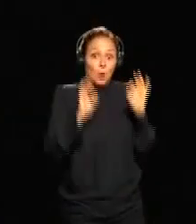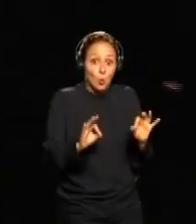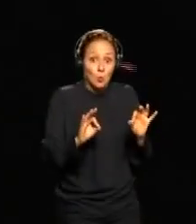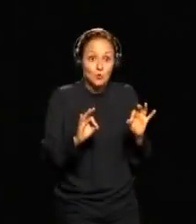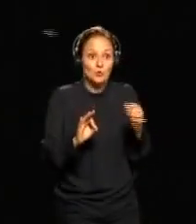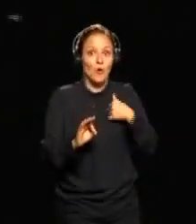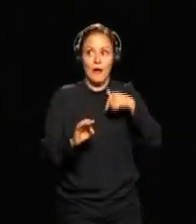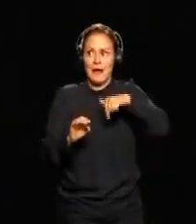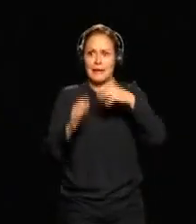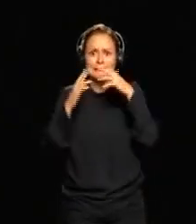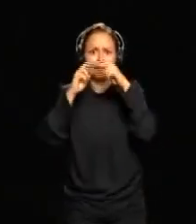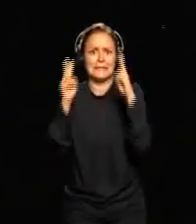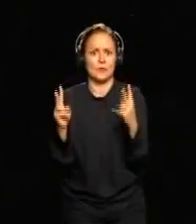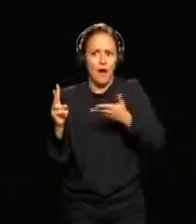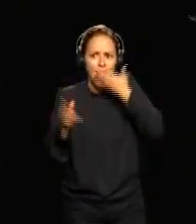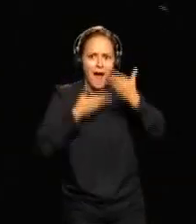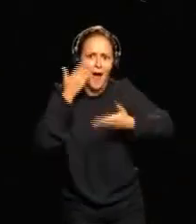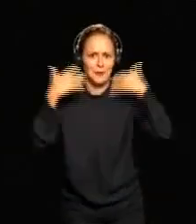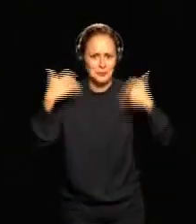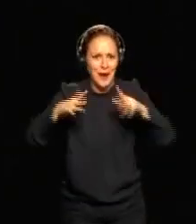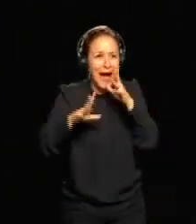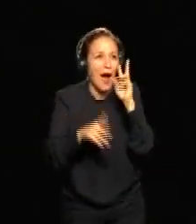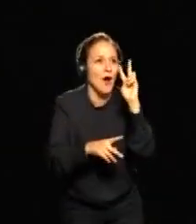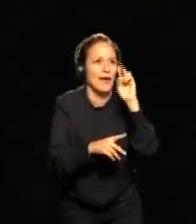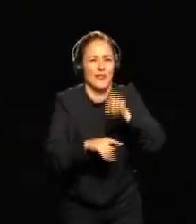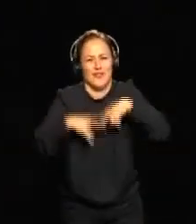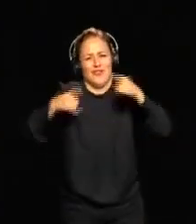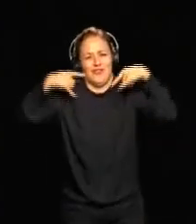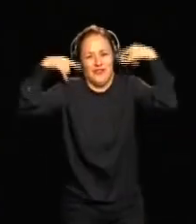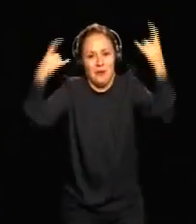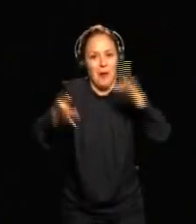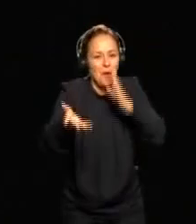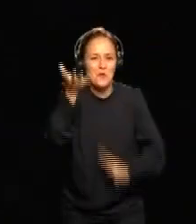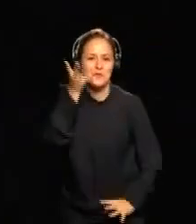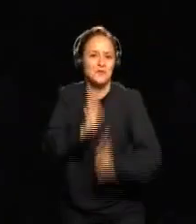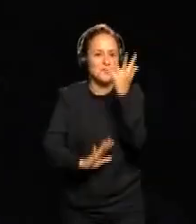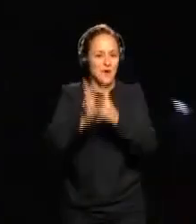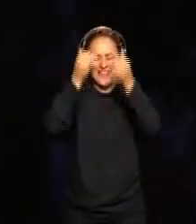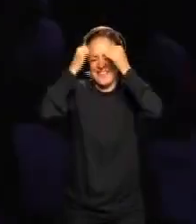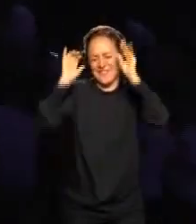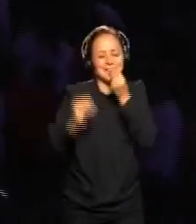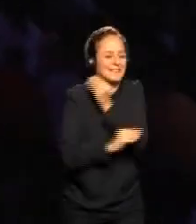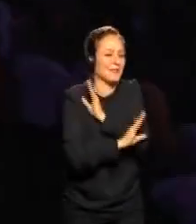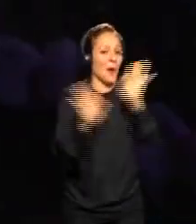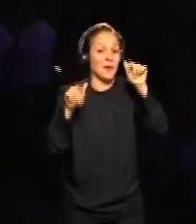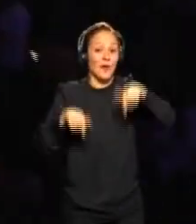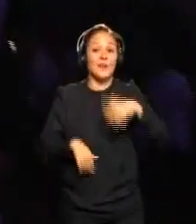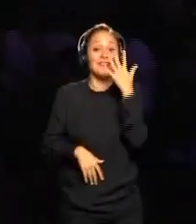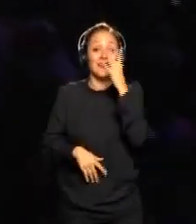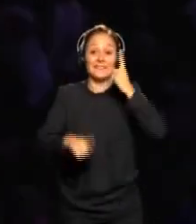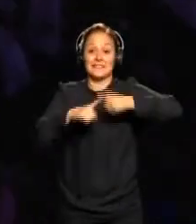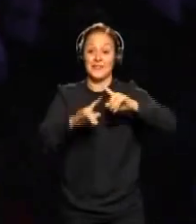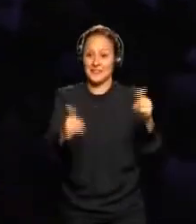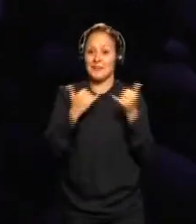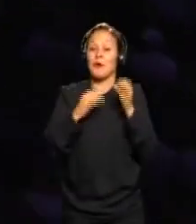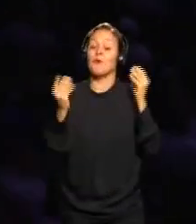Calor en el recinto, ahora más todavía con el fuego de este infierno maravilloso del carnaval de Santa Cruz de Tenerife,